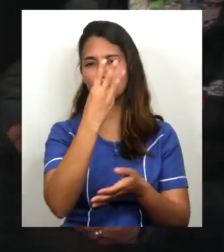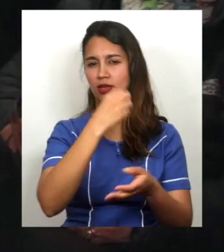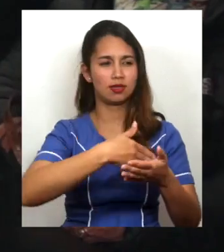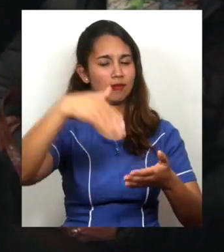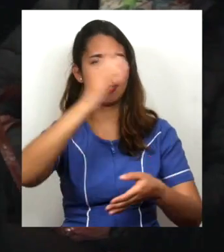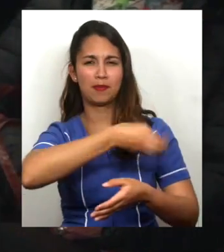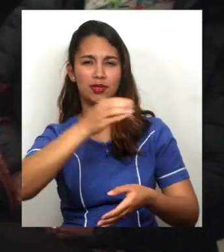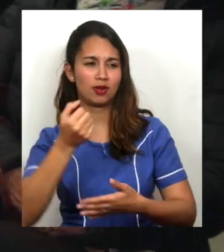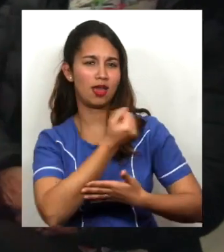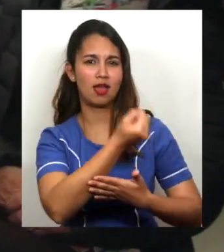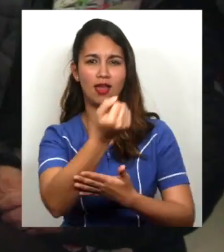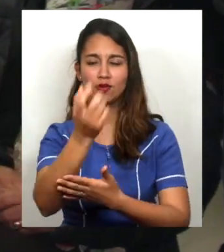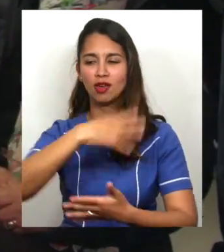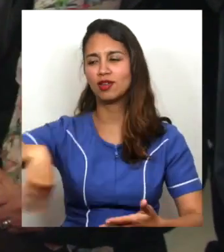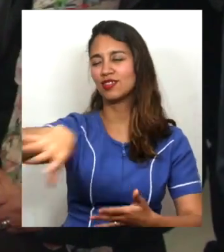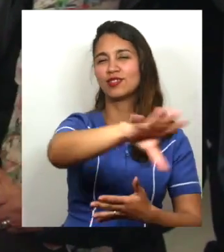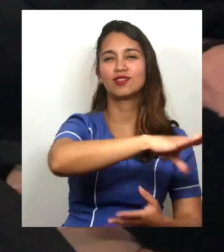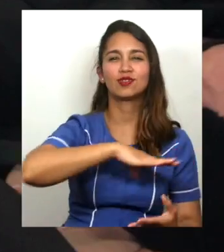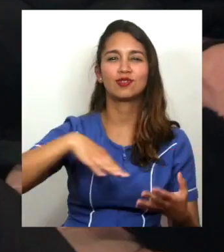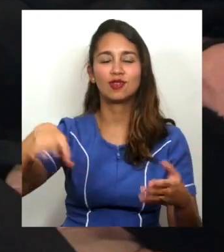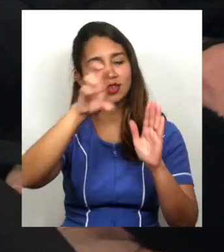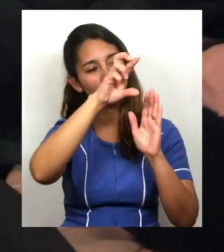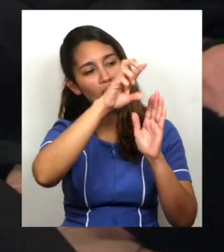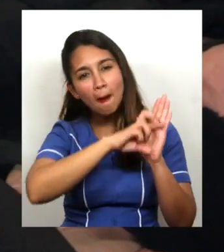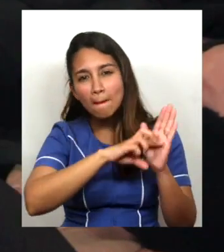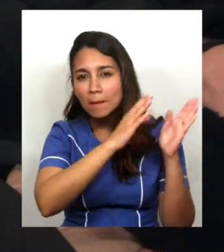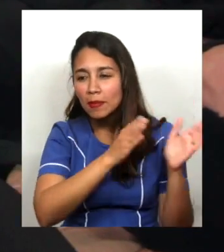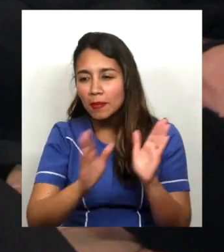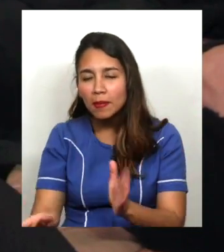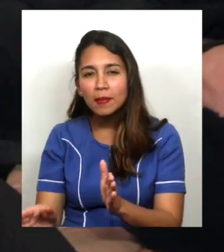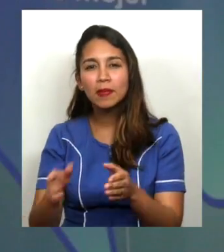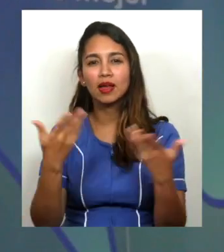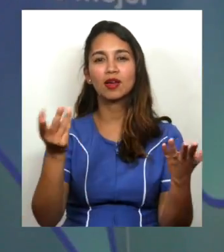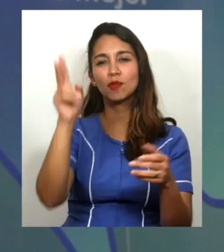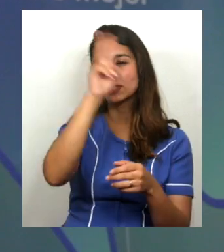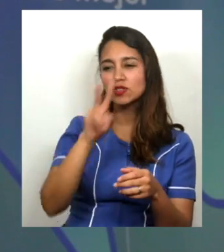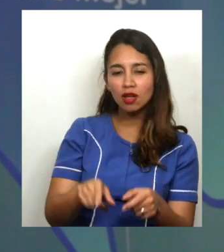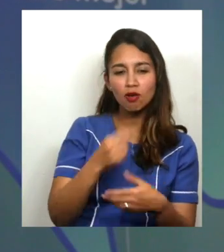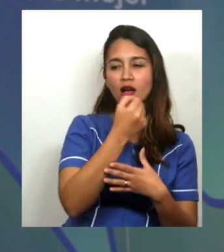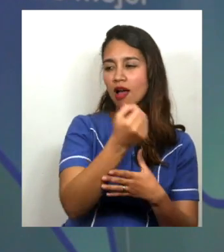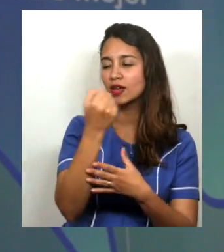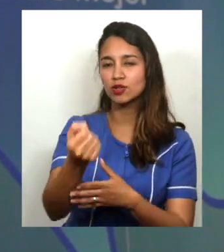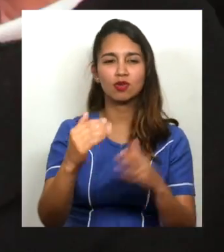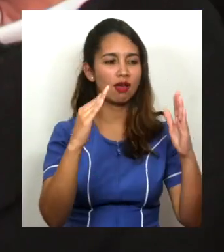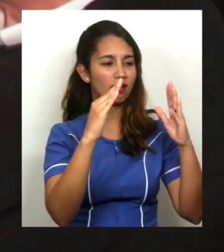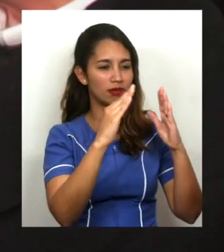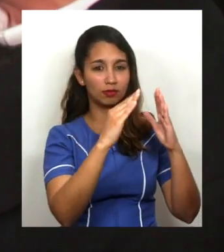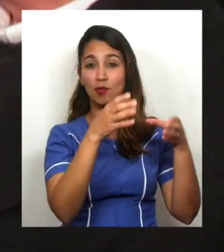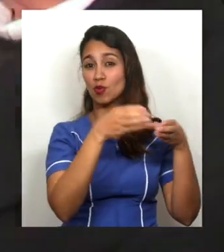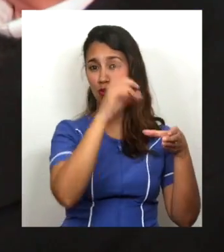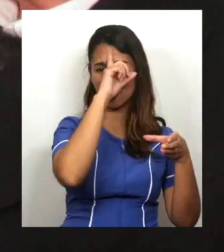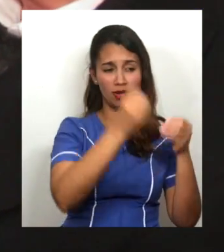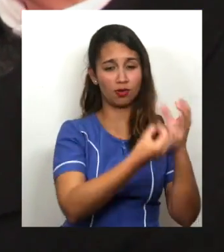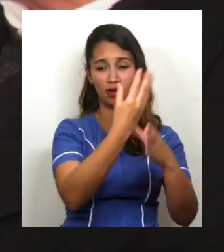y beneficiará a más de 2.300 personas. Todos estos establecimientos son parte del Plan Nacional de Inversiones de Salud,